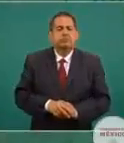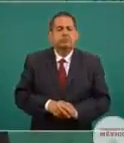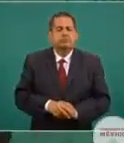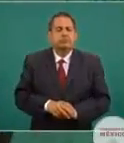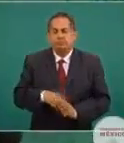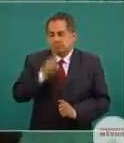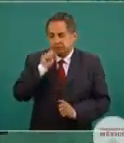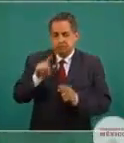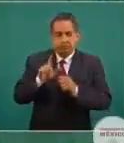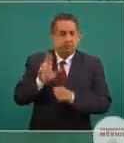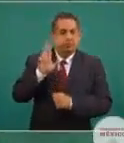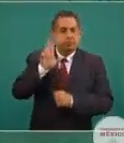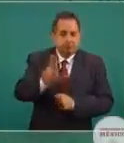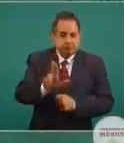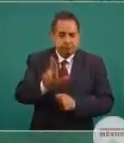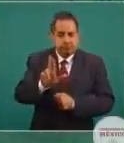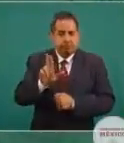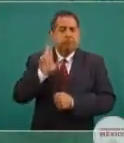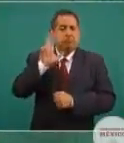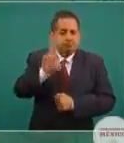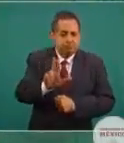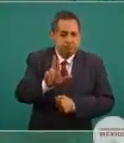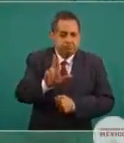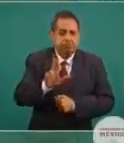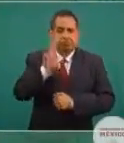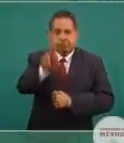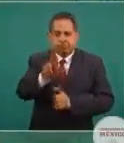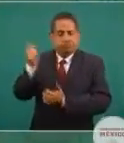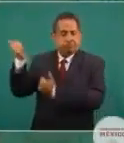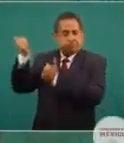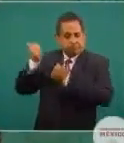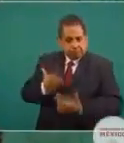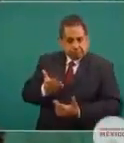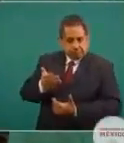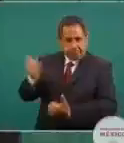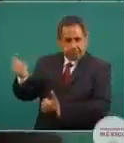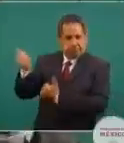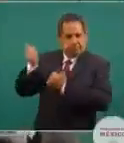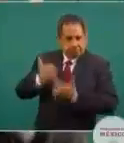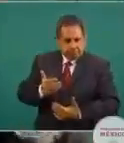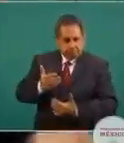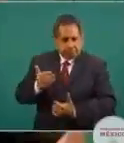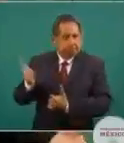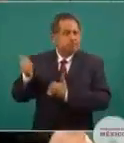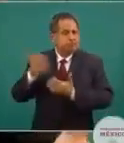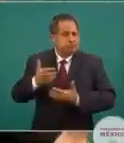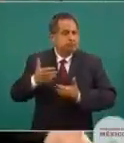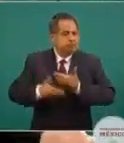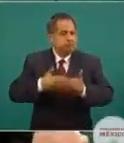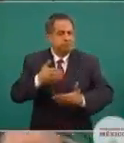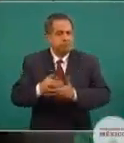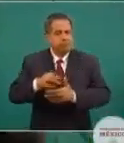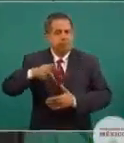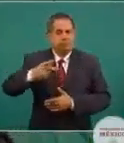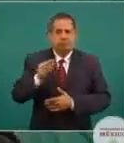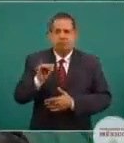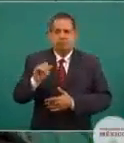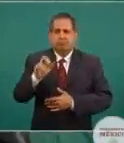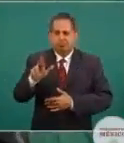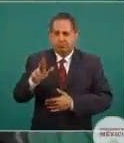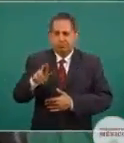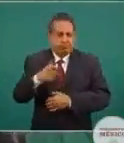cada martes va a llegar la vacuna Pfizer, y esa vacuna se va a utilizar para